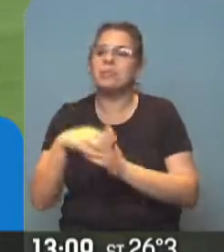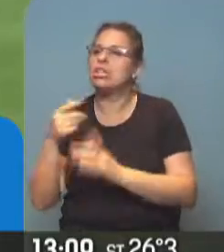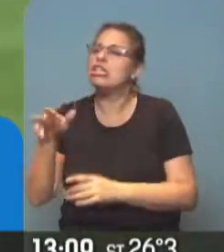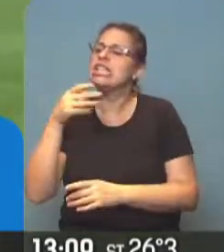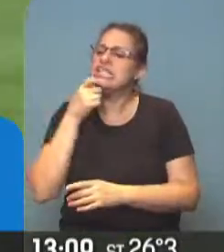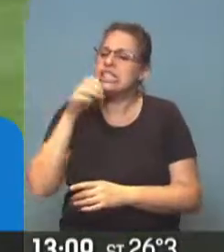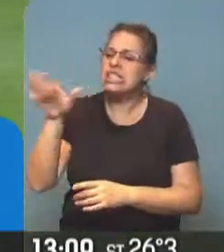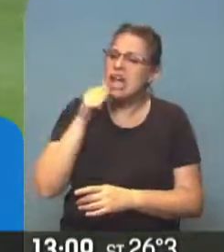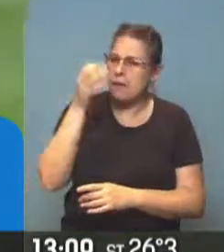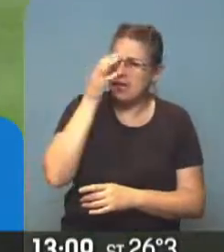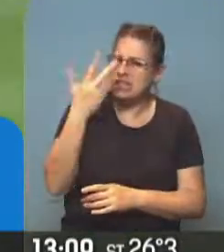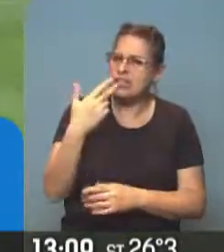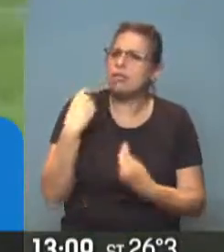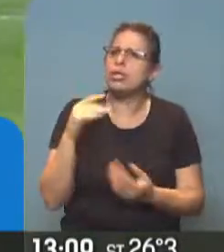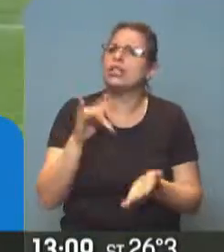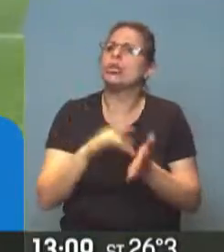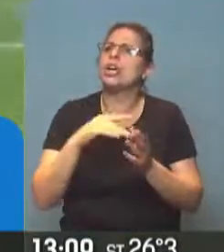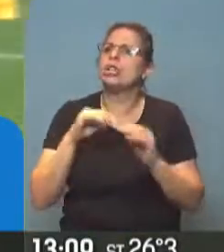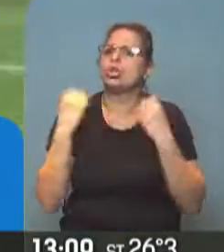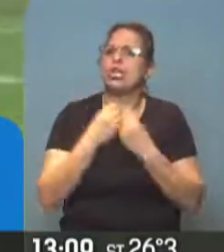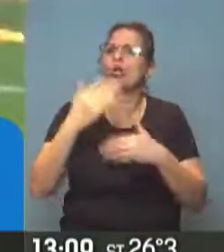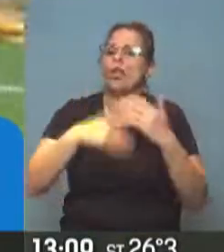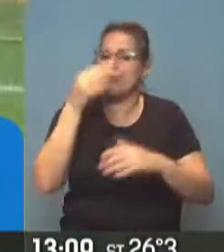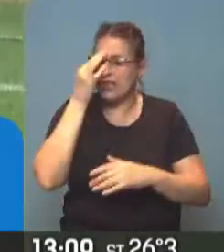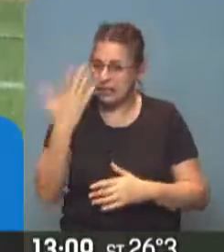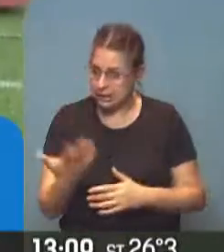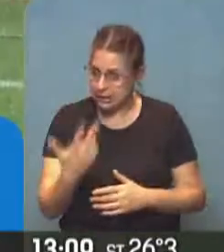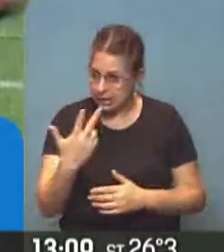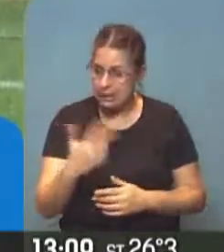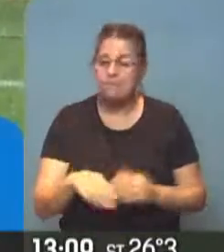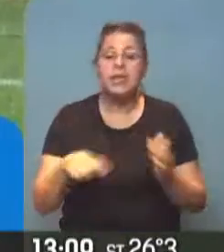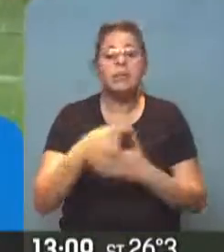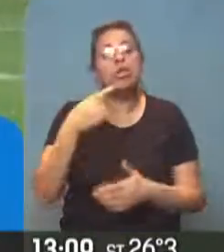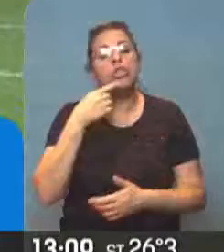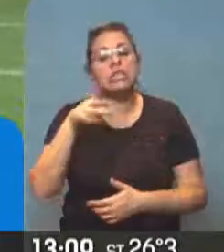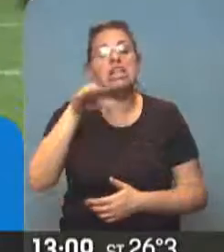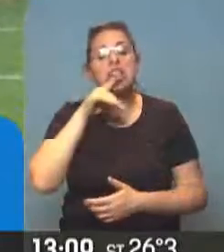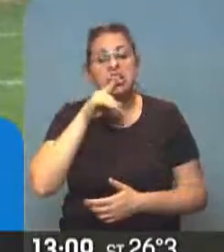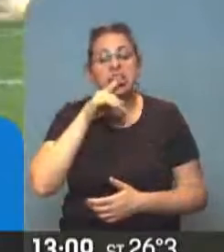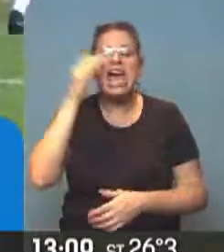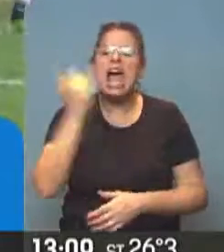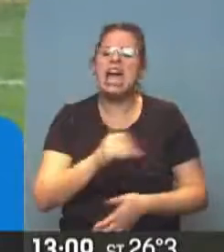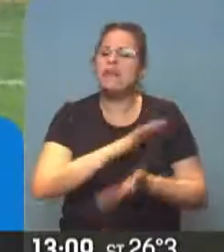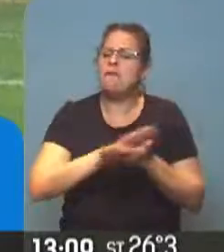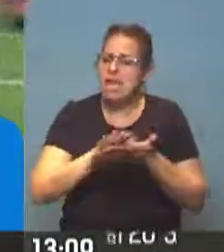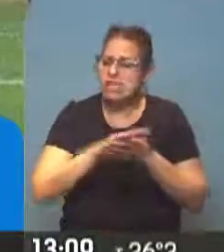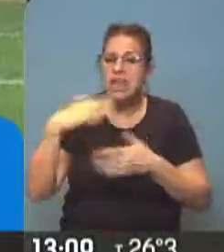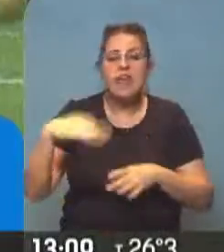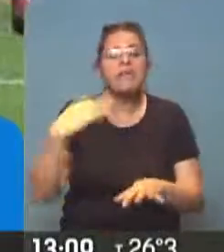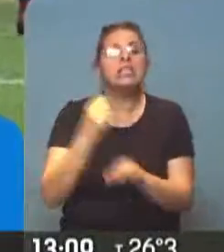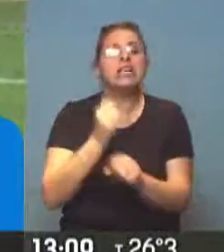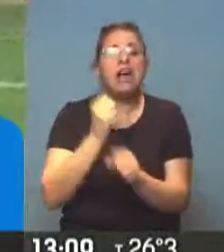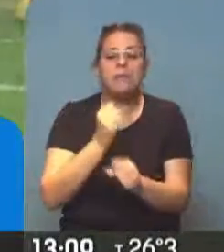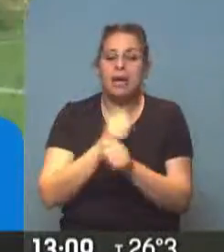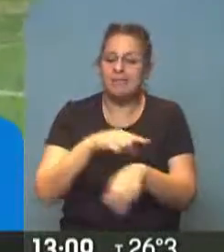qué no utilizarlos? Bueno, pero se estima de que un entrenador de fútbol tiene una base con la cual debe trabajar, ya que tiene